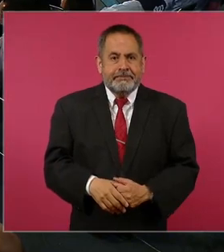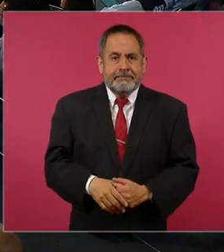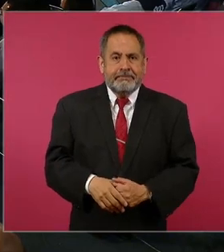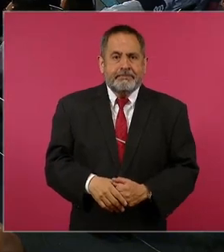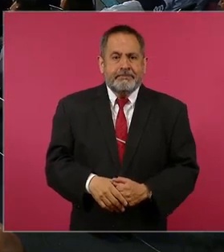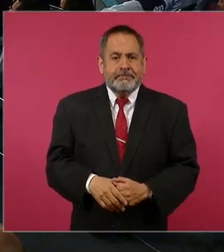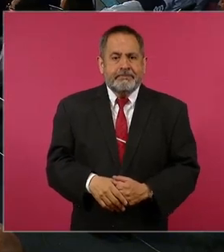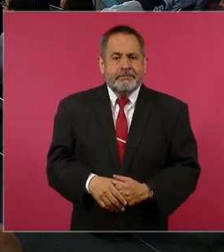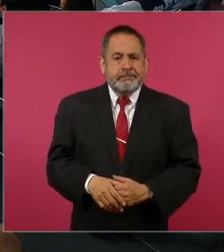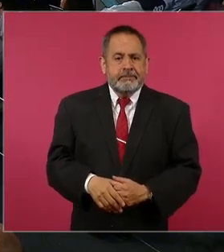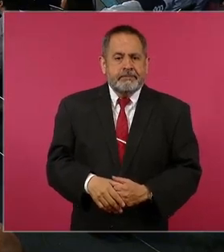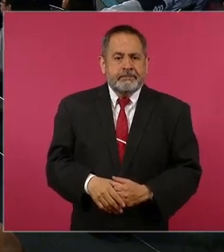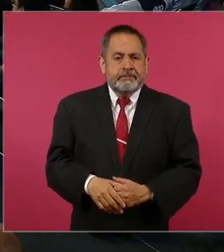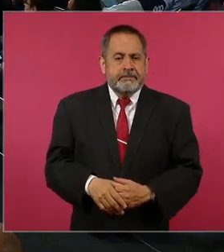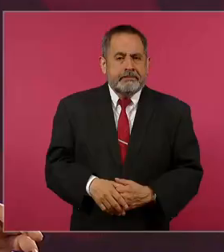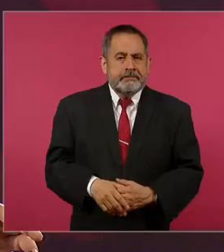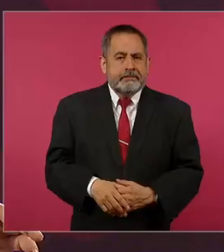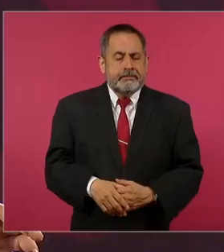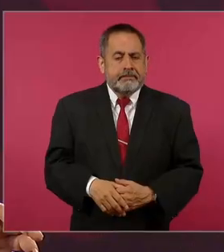También